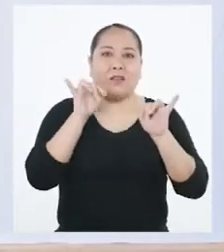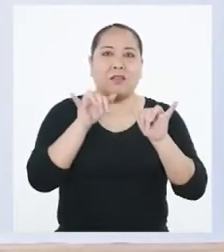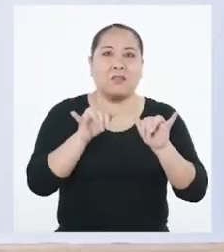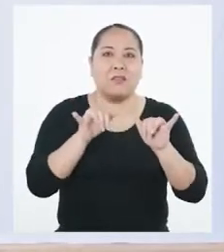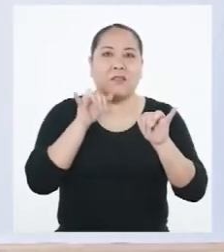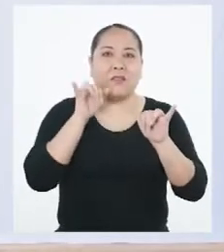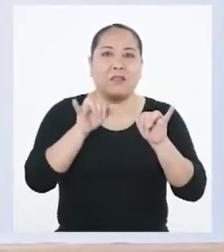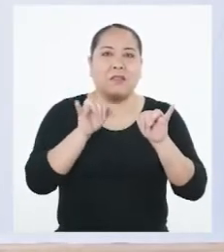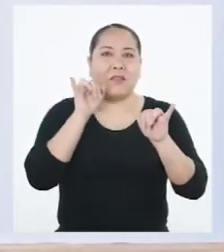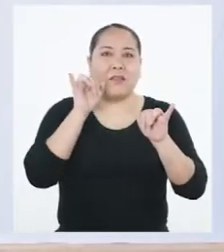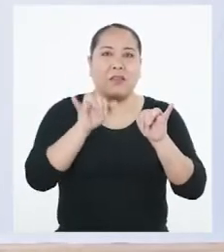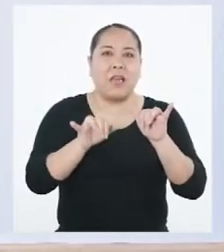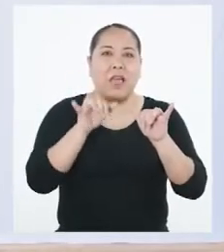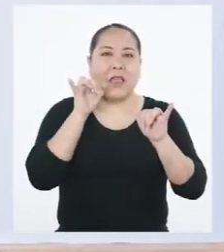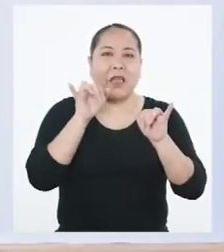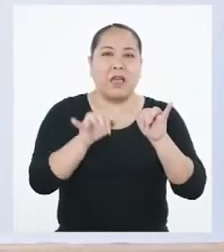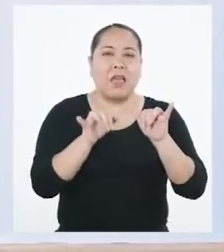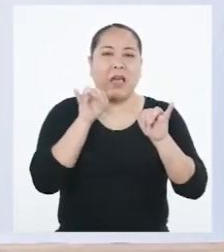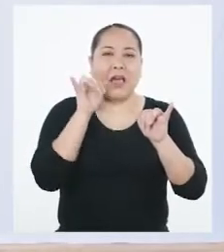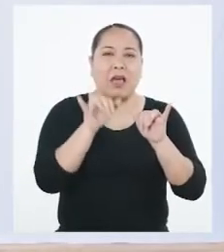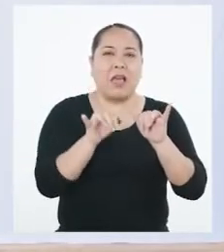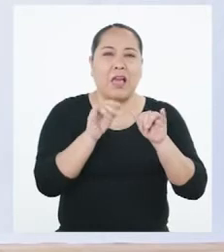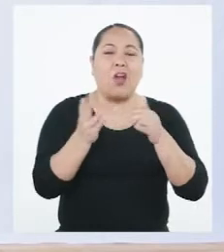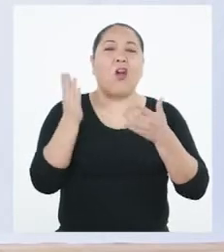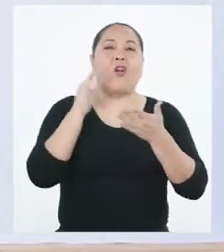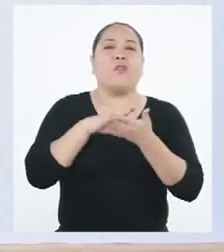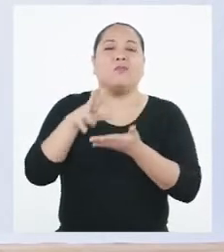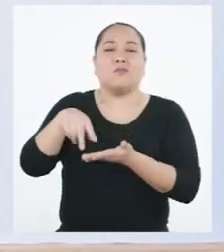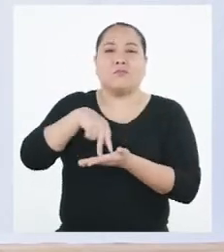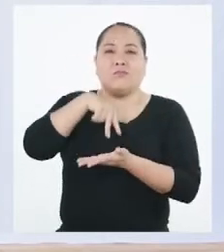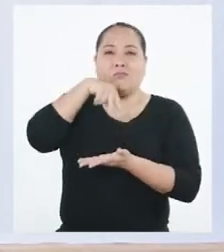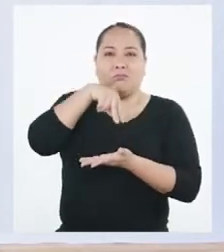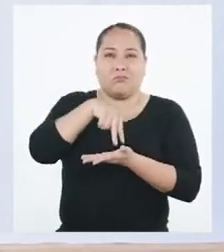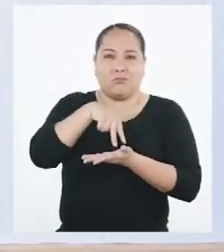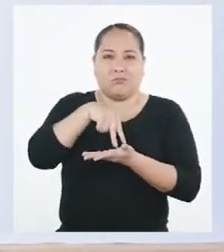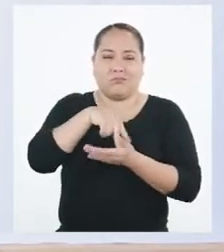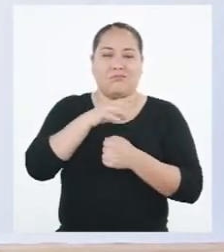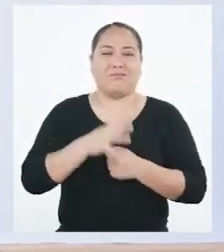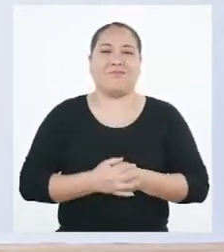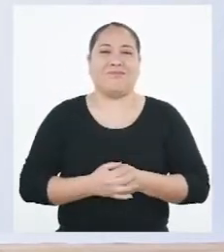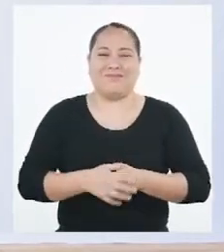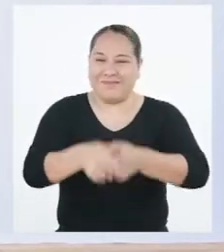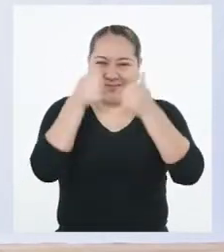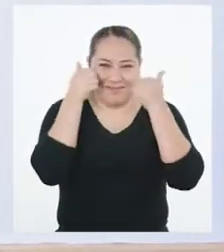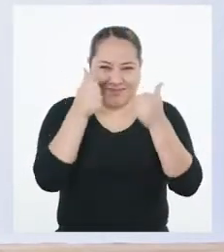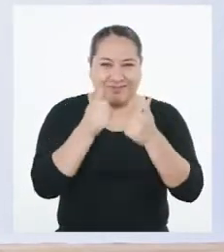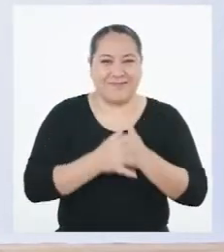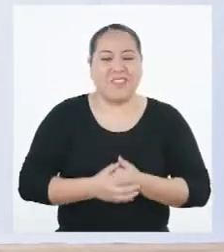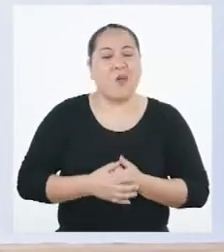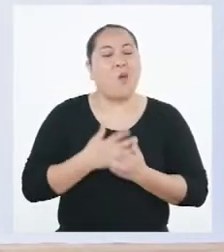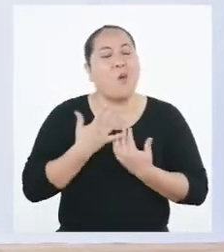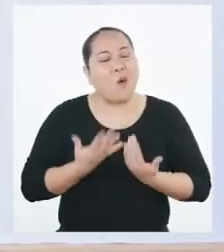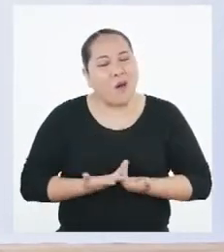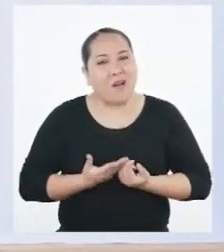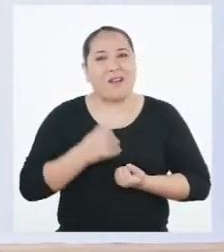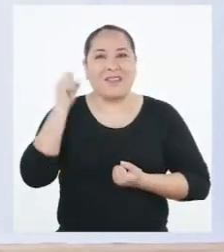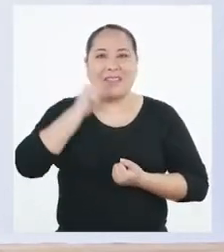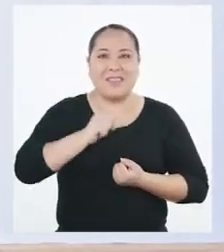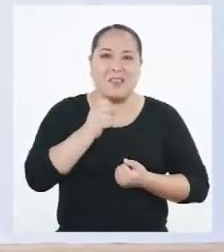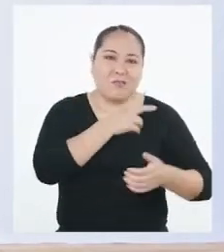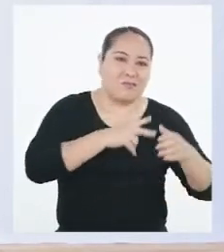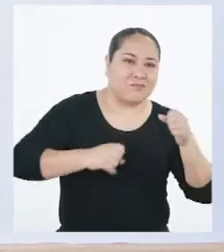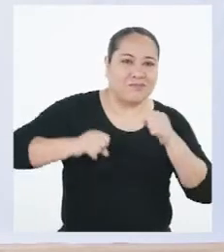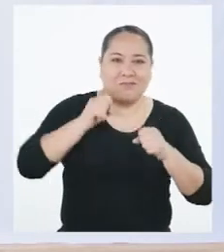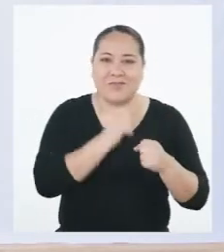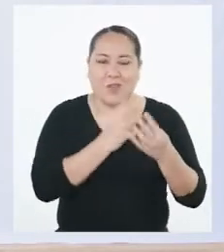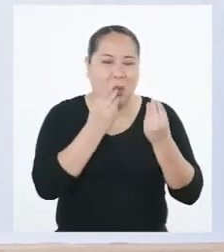quedamos congelados un momento. Volvemos a nuestra posición normal. ¡Eso es! ¡Wow! Sí que nos hemos